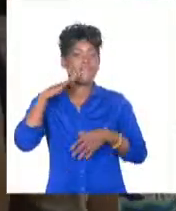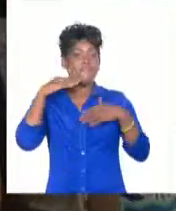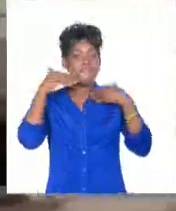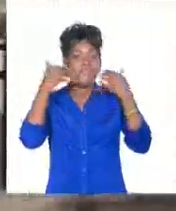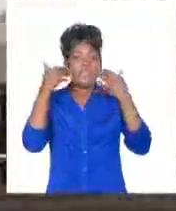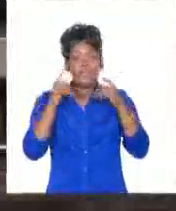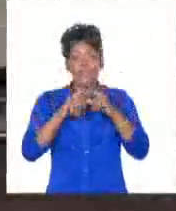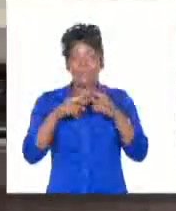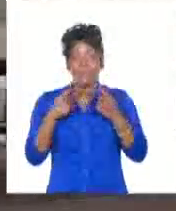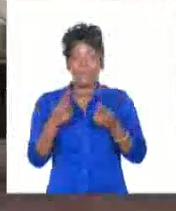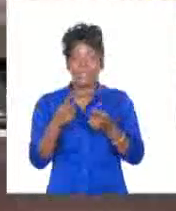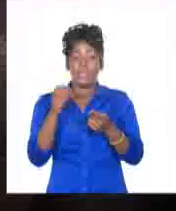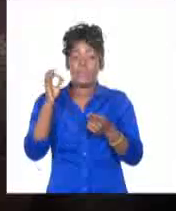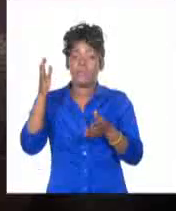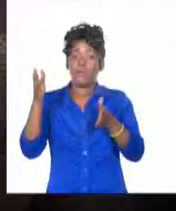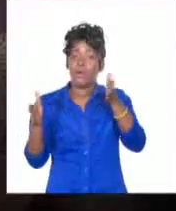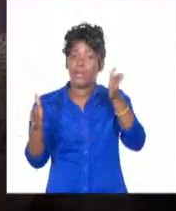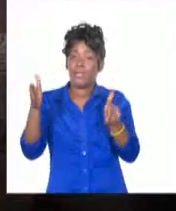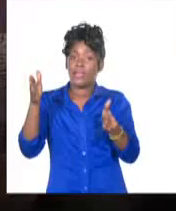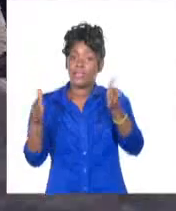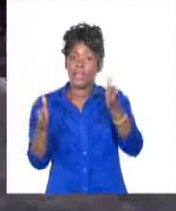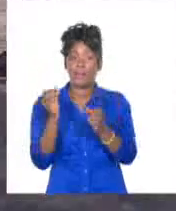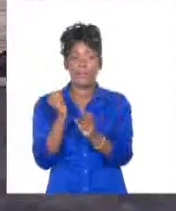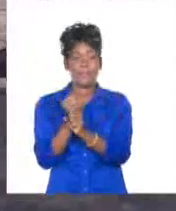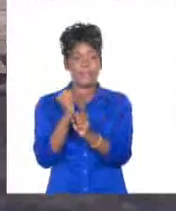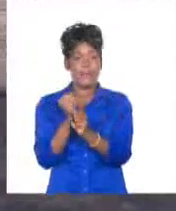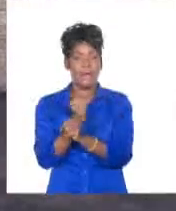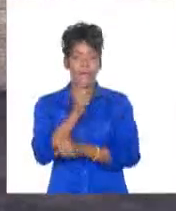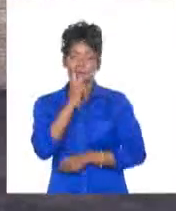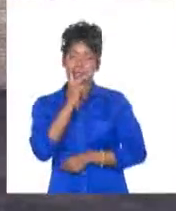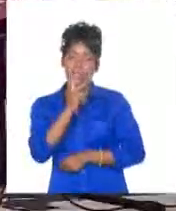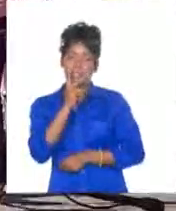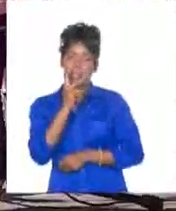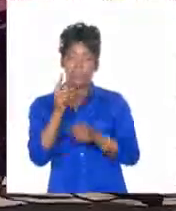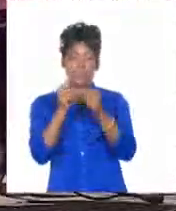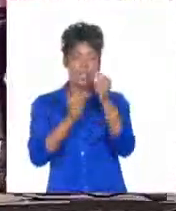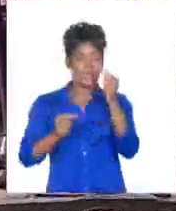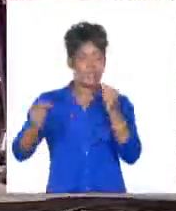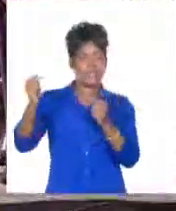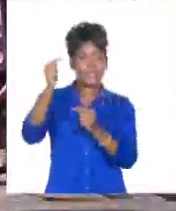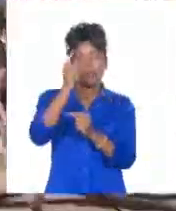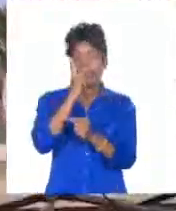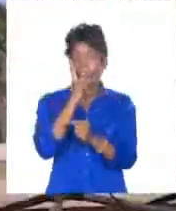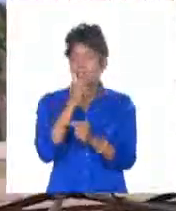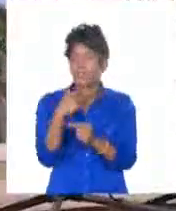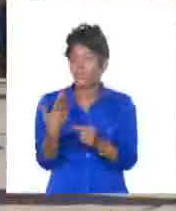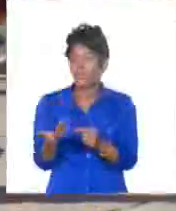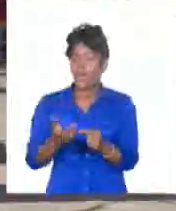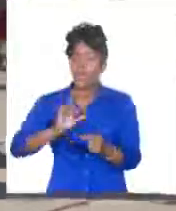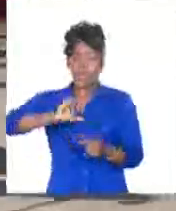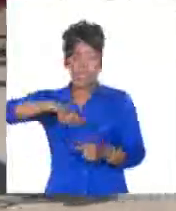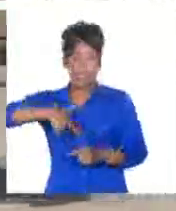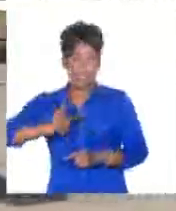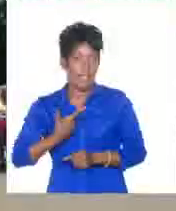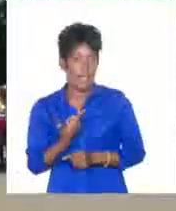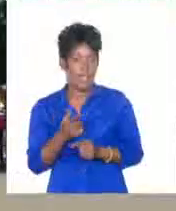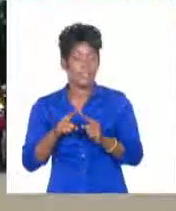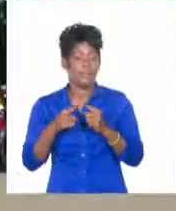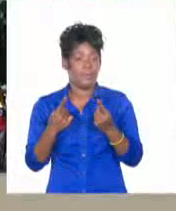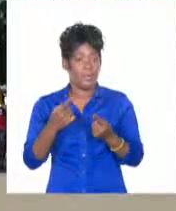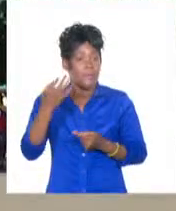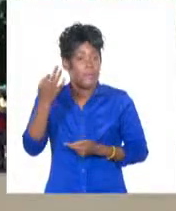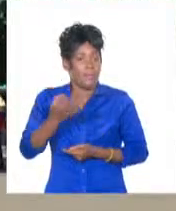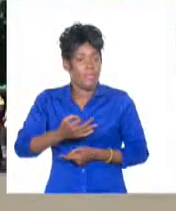intensa jornada de múltiples servicios donde priman el arte y la tradición, porque Santa Clara distingue, sin